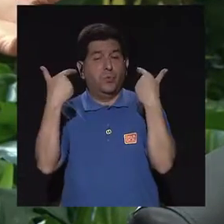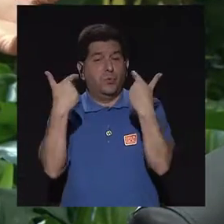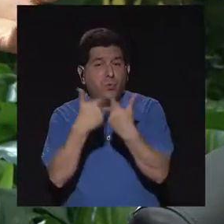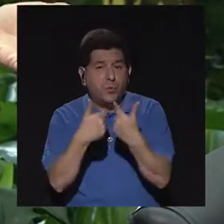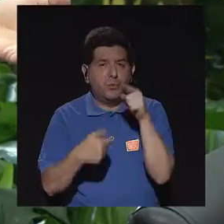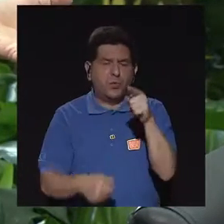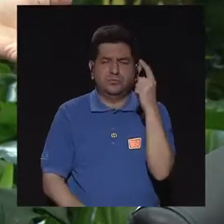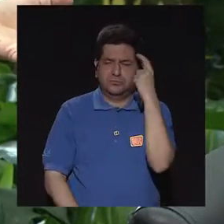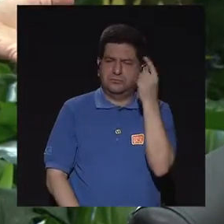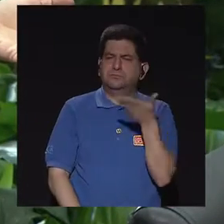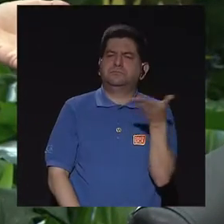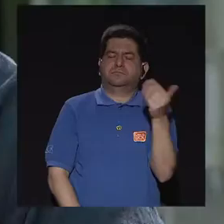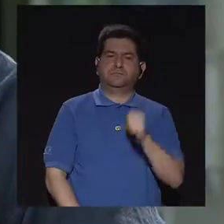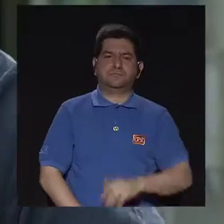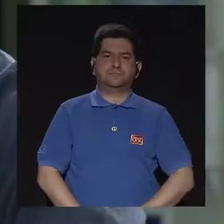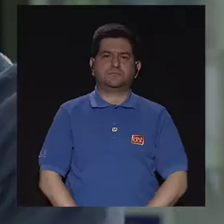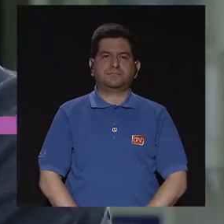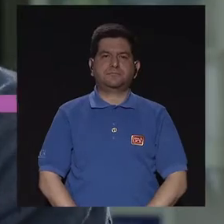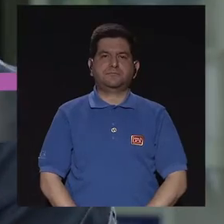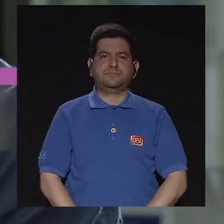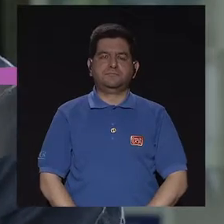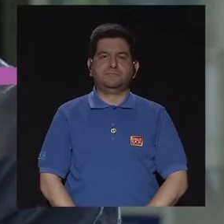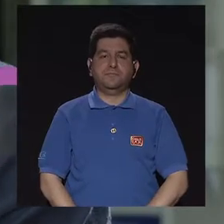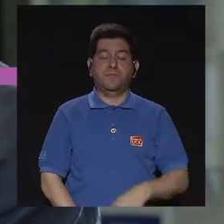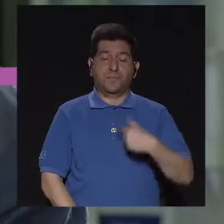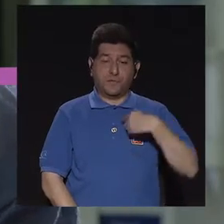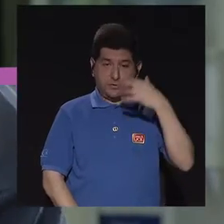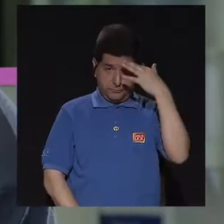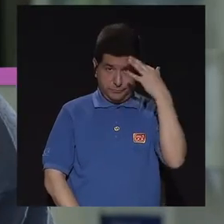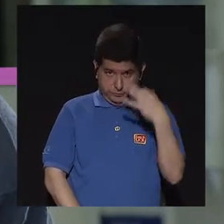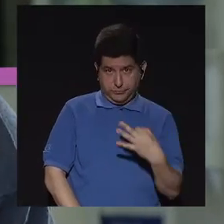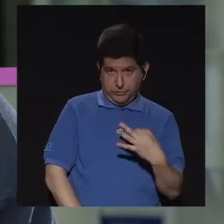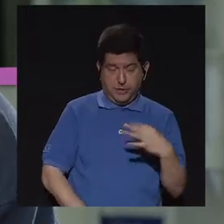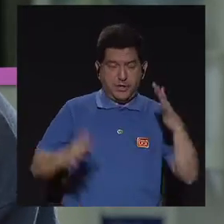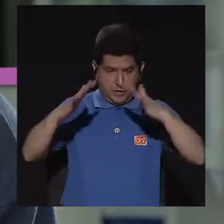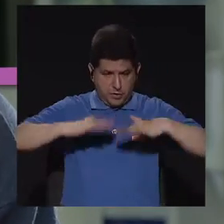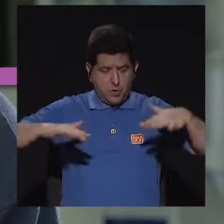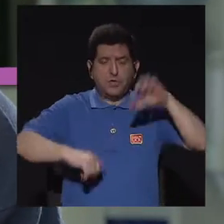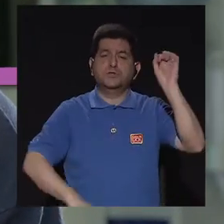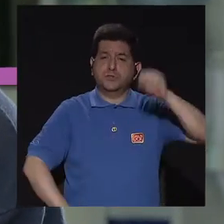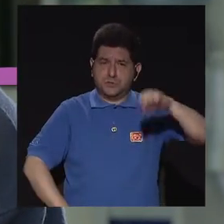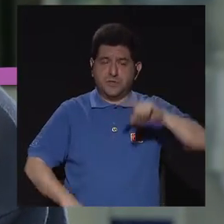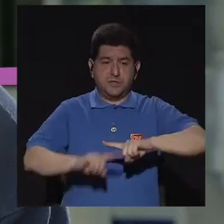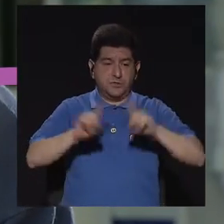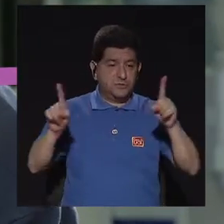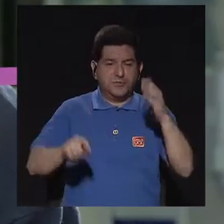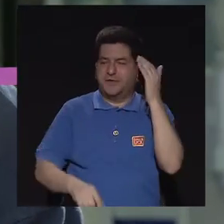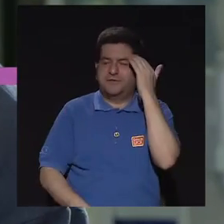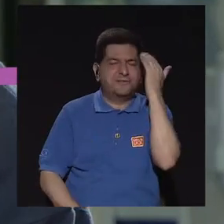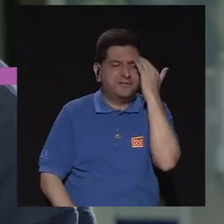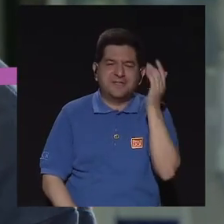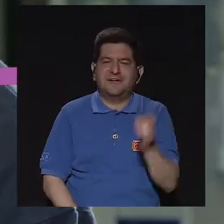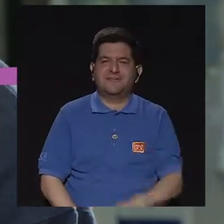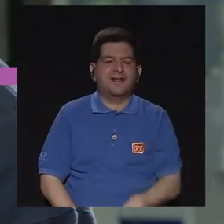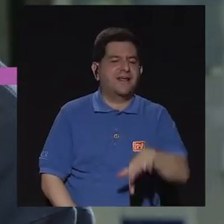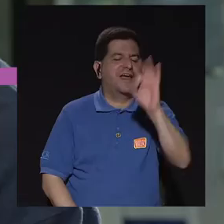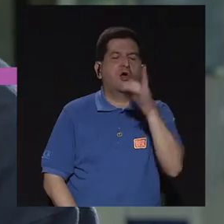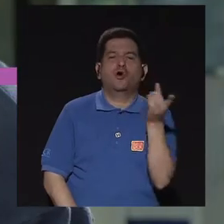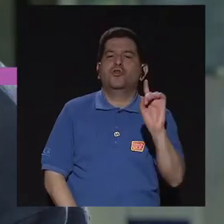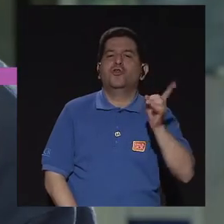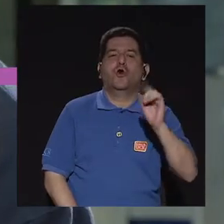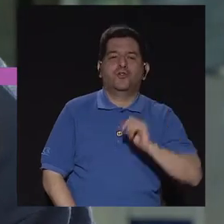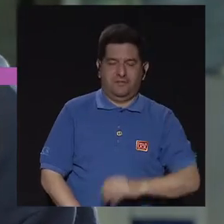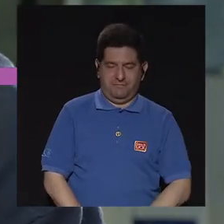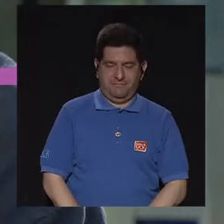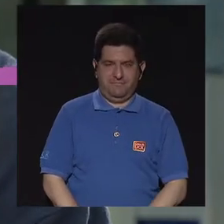grupo, ¿ustedes qué piensan de eso? Yo creo que hay espacios, pero no sabemos dónde